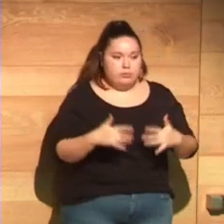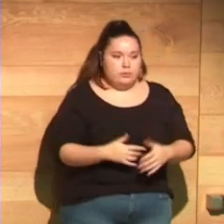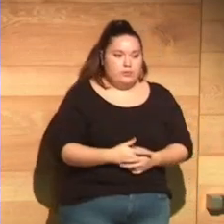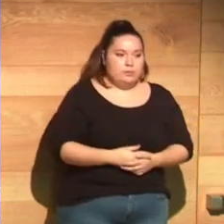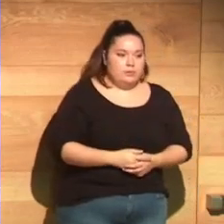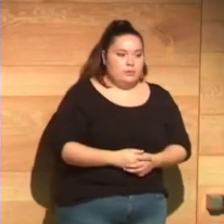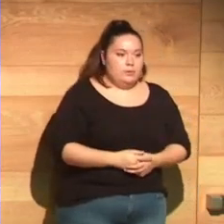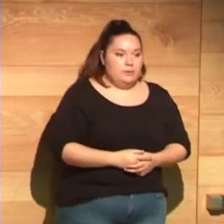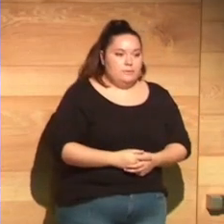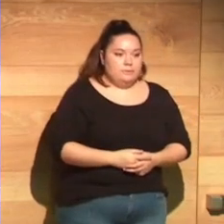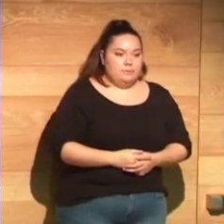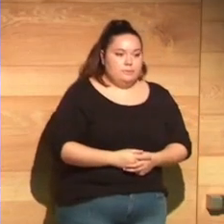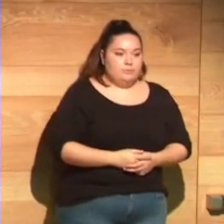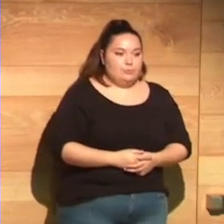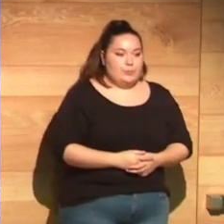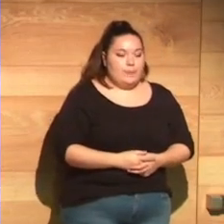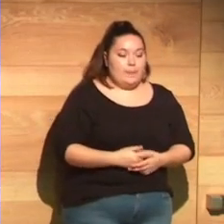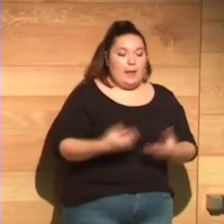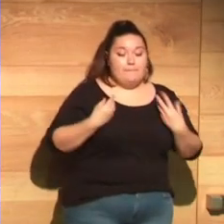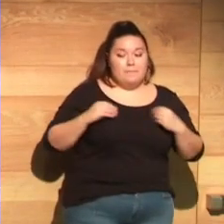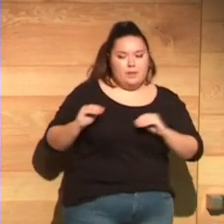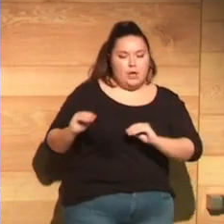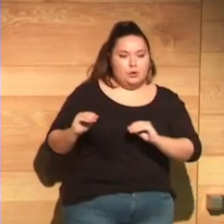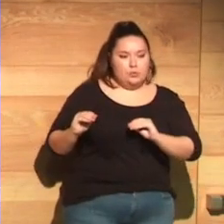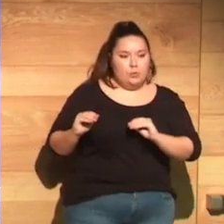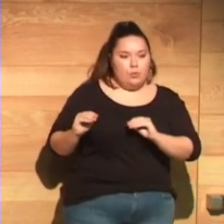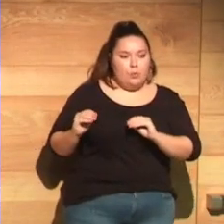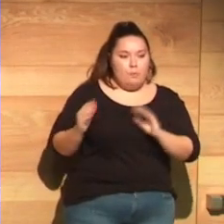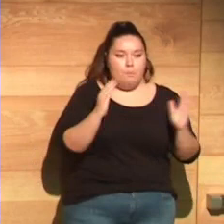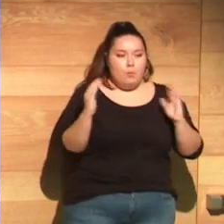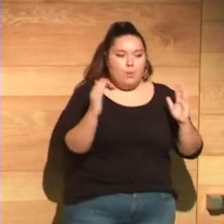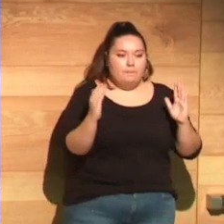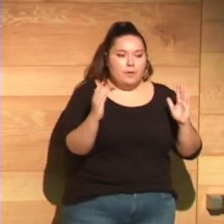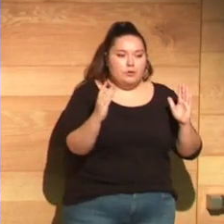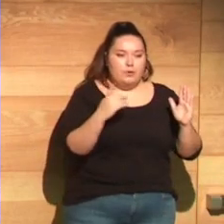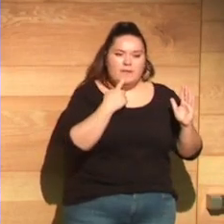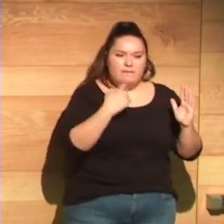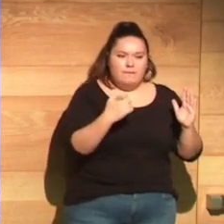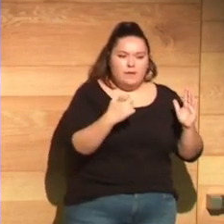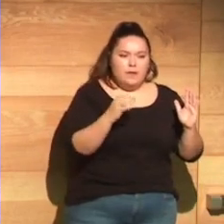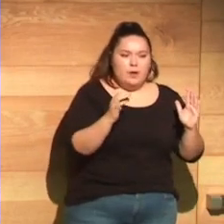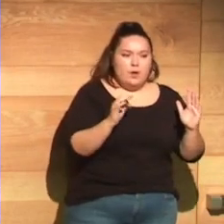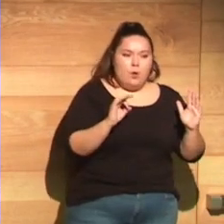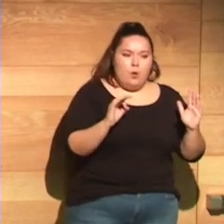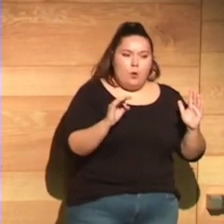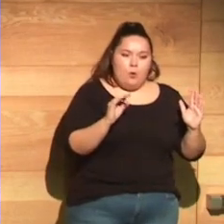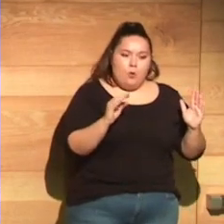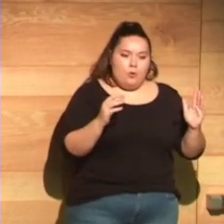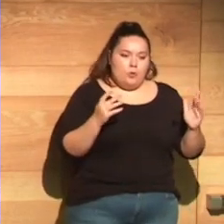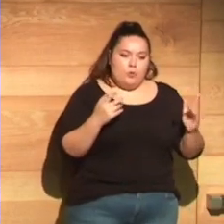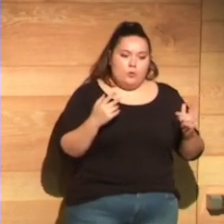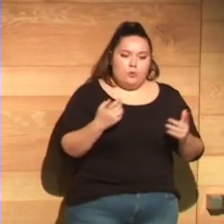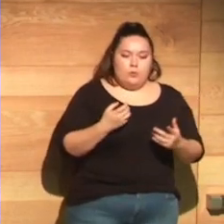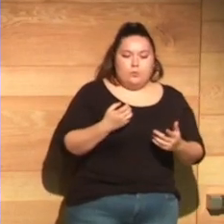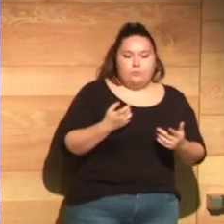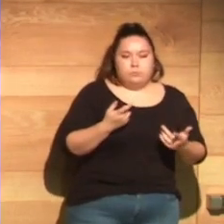llorar. Totalmente. Tenemos un par de preguntas, te voy a leer una. ¿Cuál es la parte de su vida que te ha resultado más